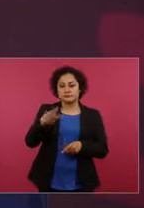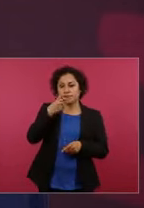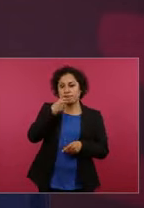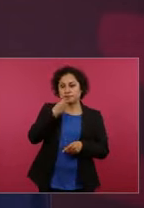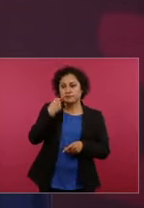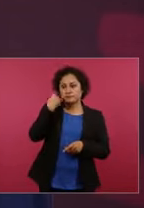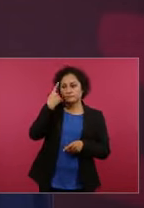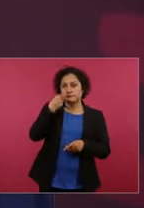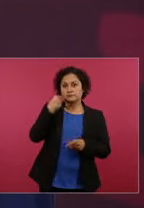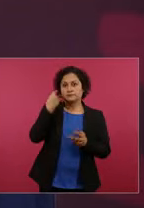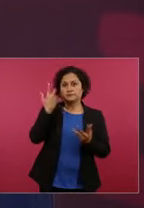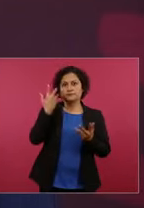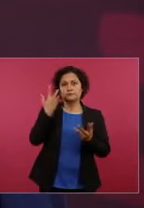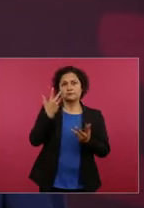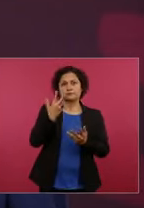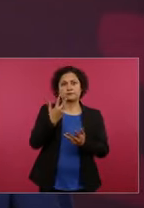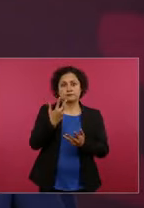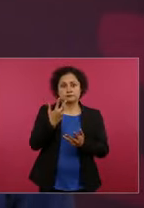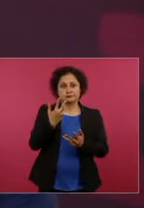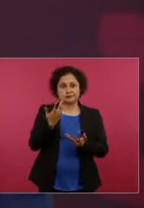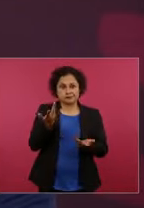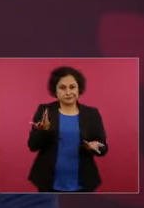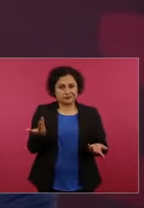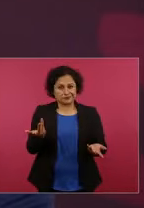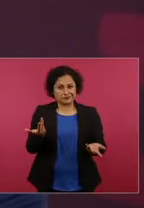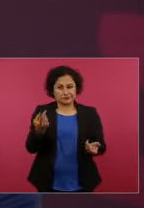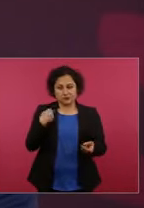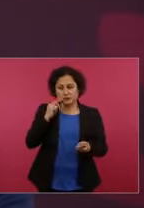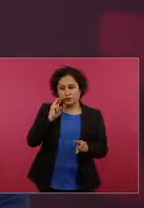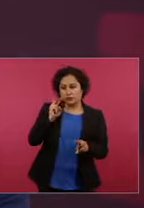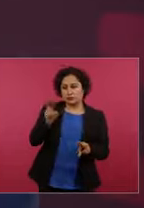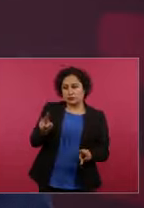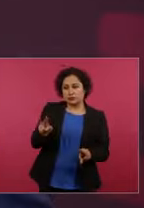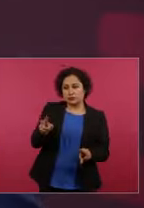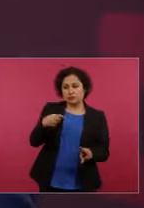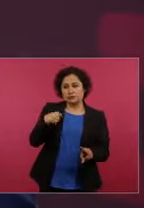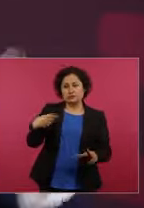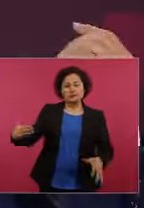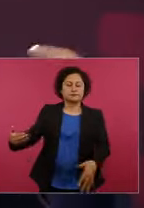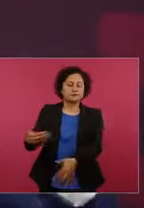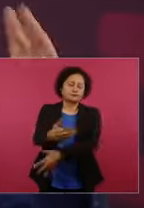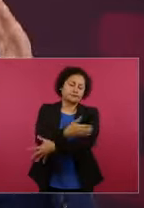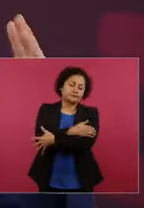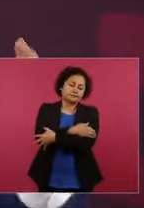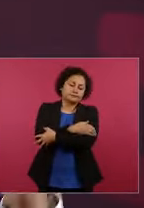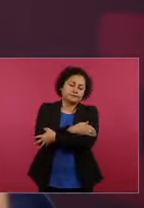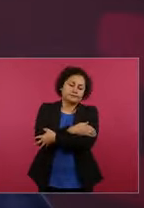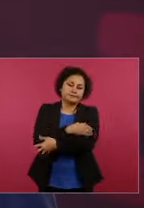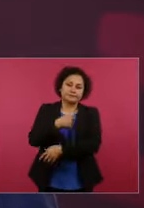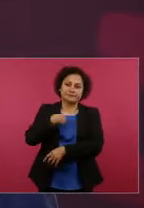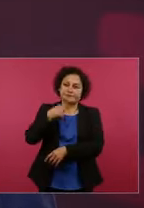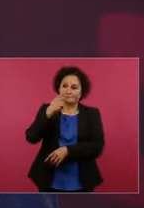Entonces, imagínense, lo abracé, ¿me acuerdo? Digo, olvídate,